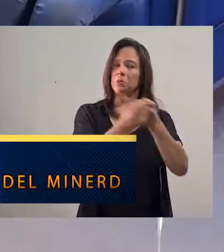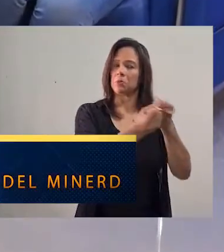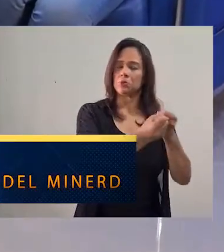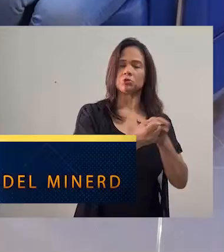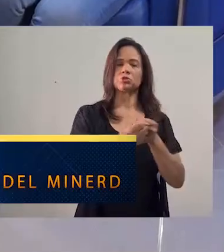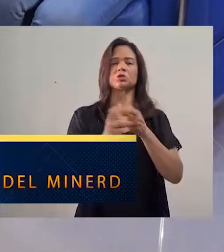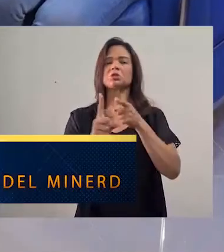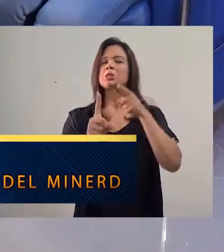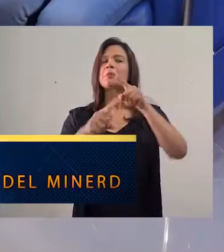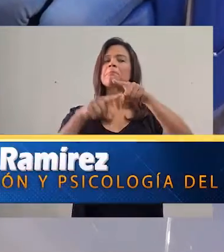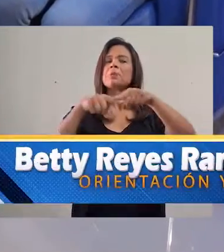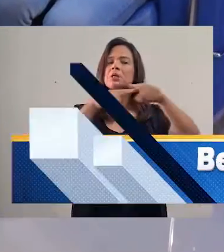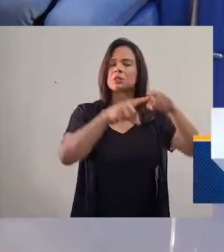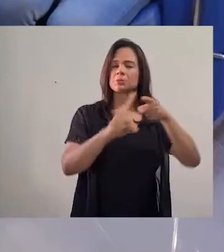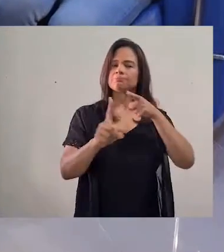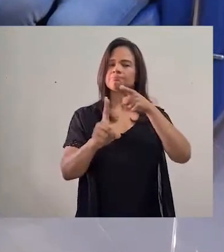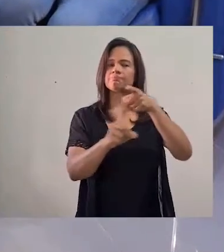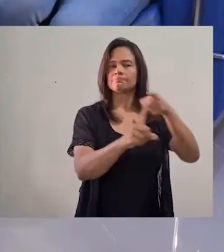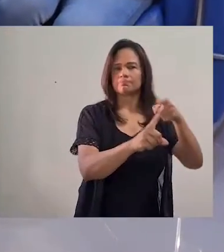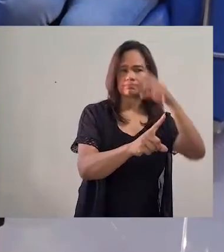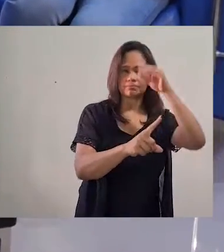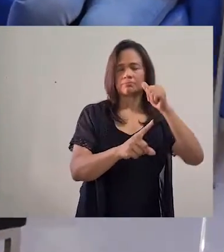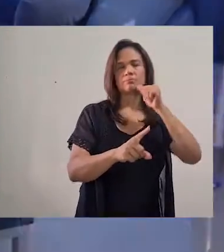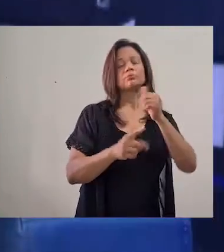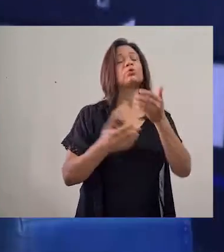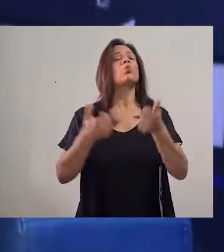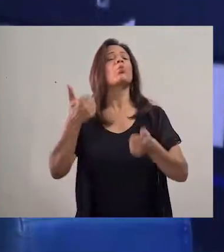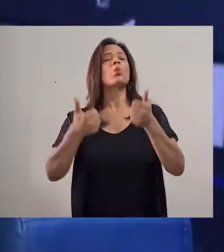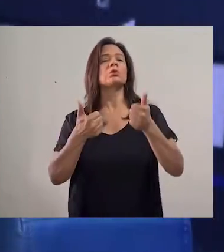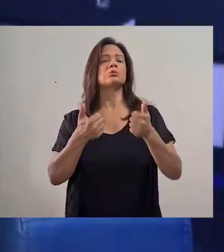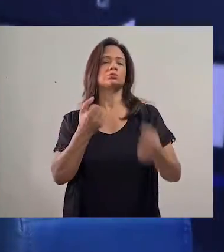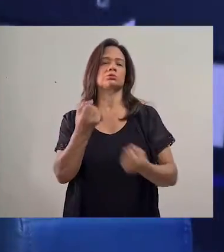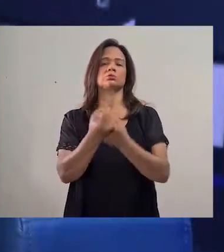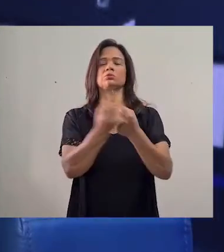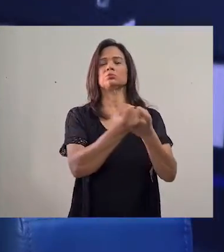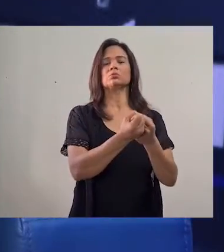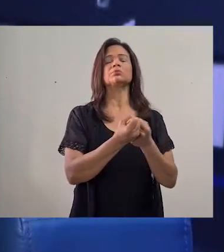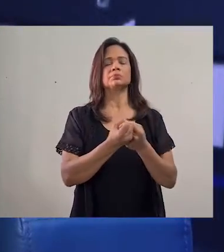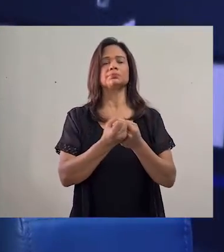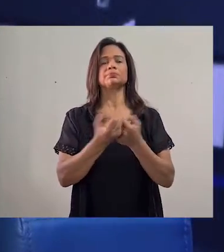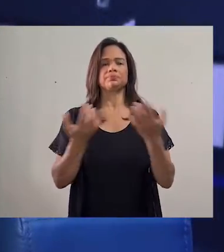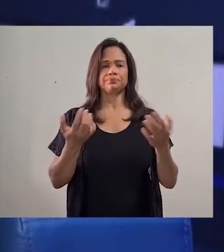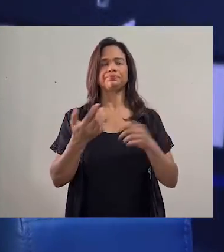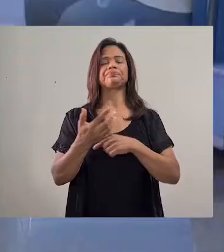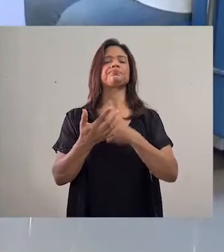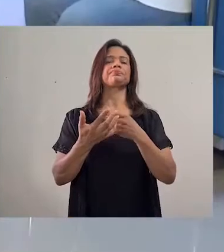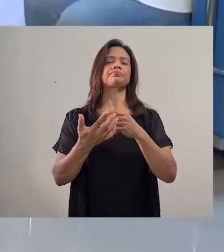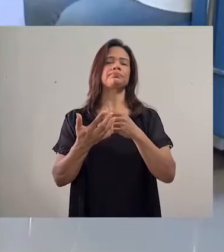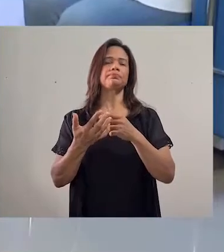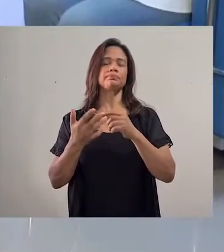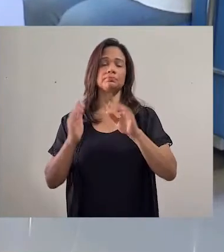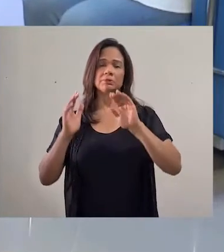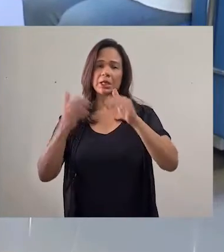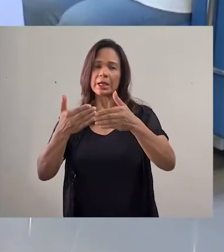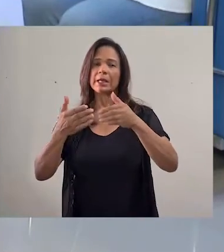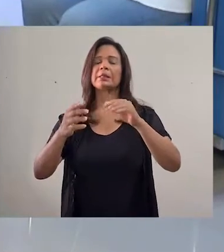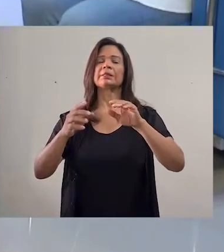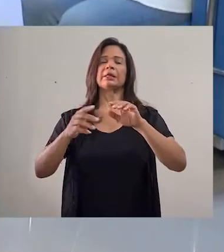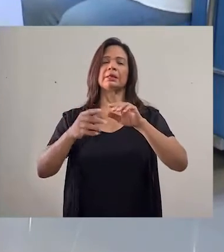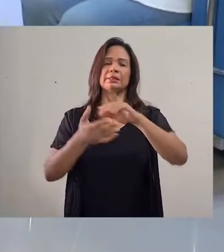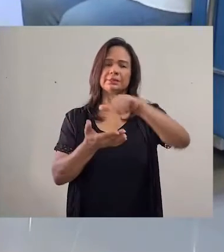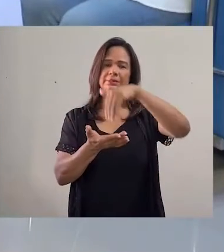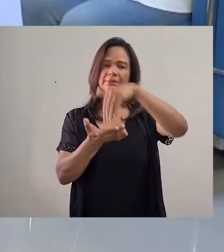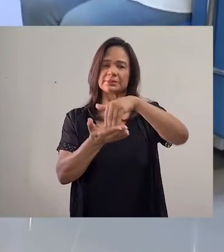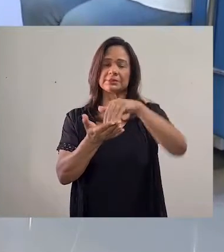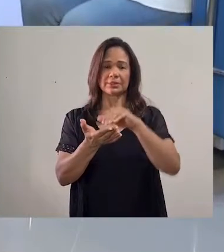de acuerdo a esa necesidad específica de ese niño o niña. ¿Y cuáles serían esos apoyos que ustedes ofrecen? Tenemos los Centros de Atención a